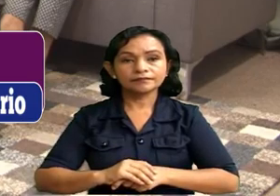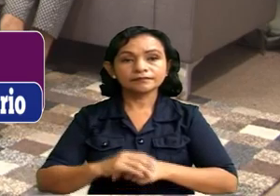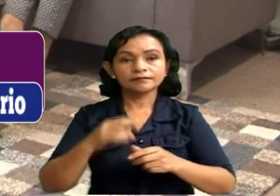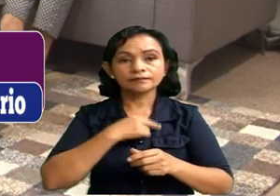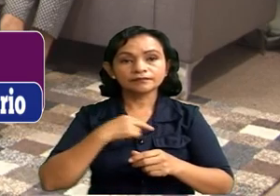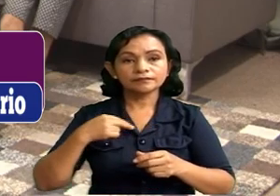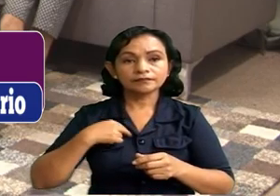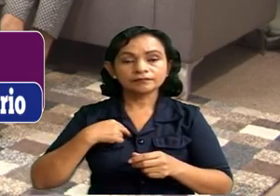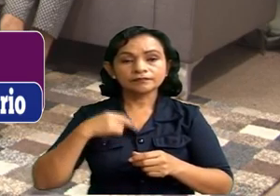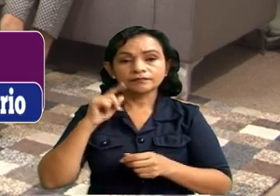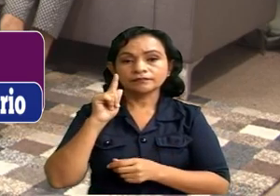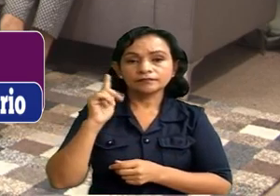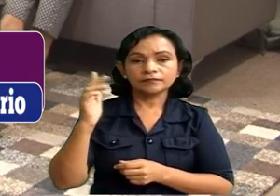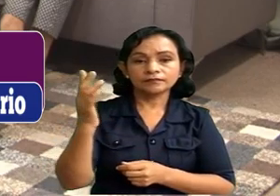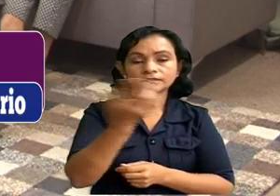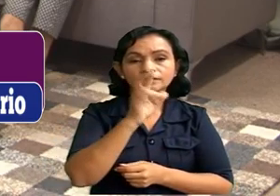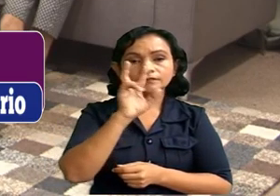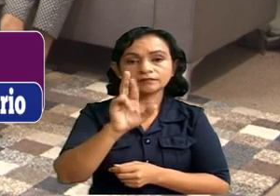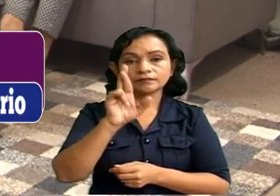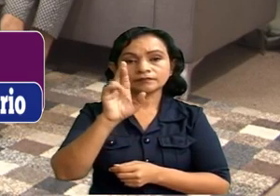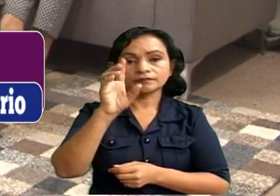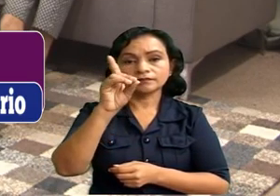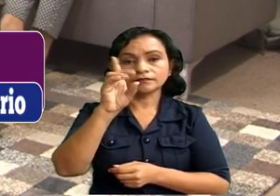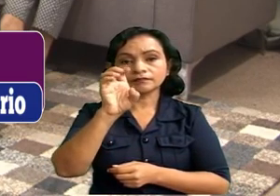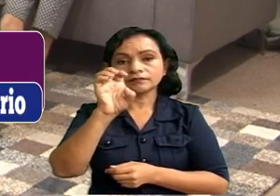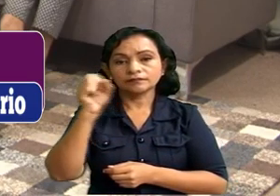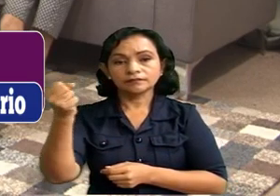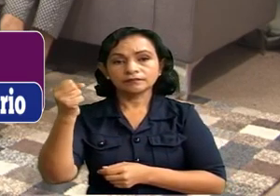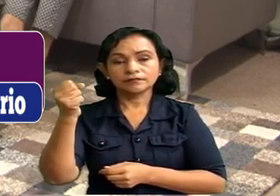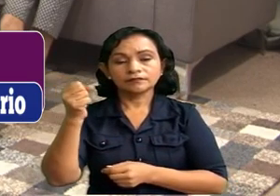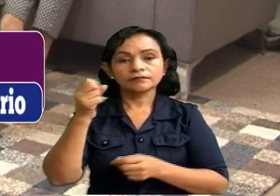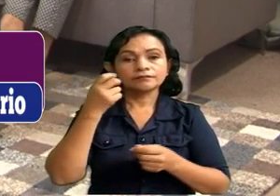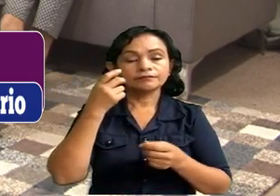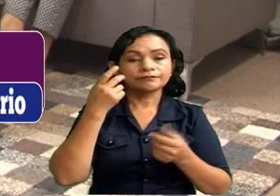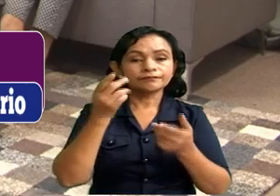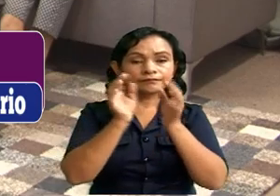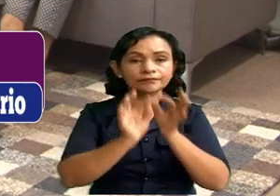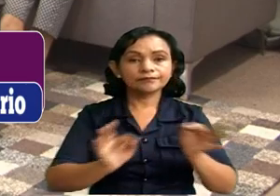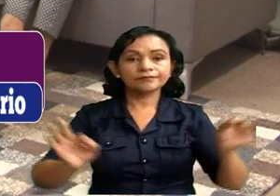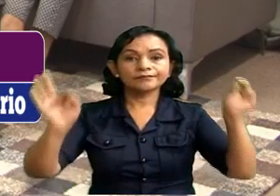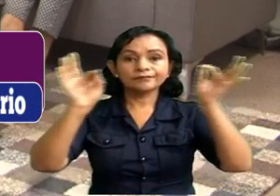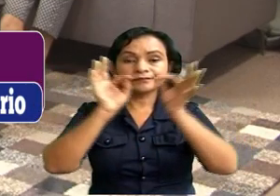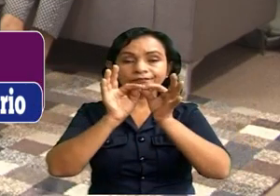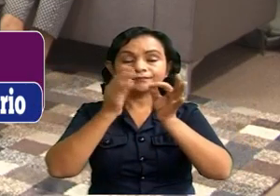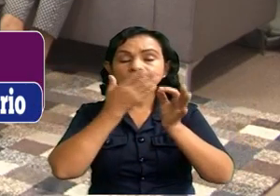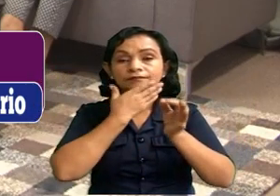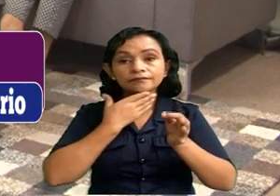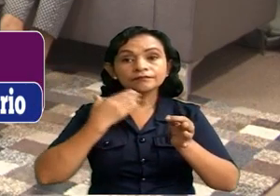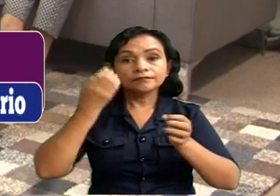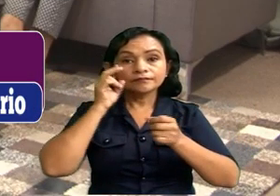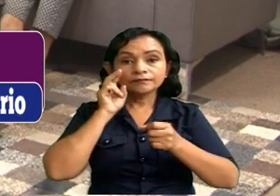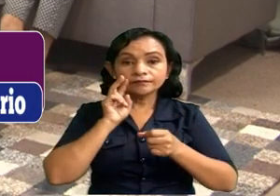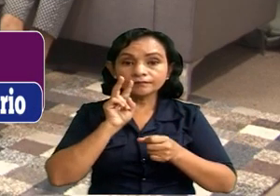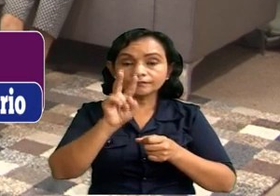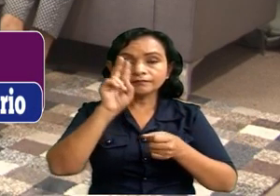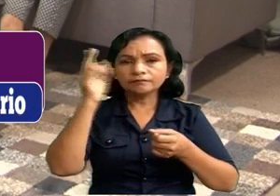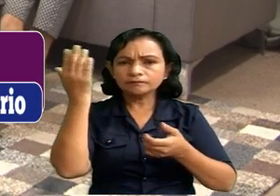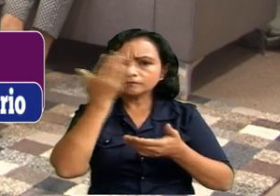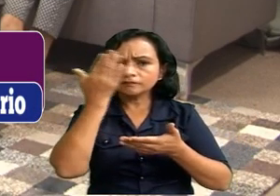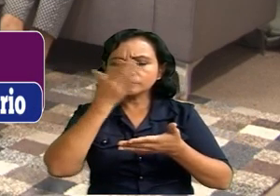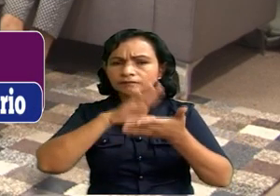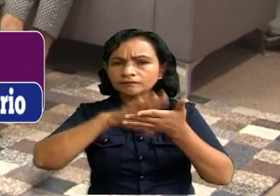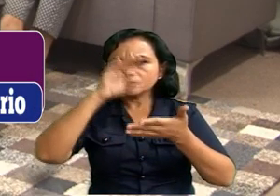poner en todas las redes sociales estos videos. Estos videos son importantes para nuestros jóvenes, para que se formen